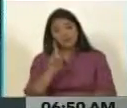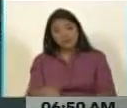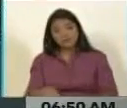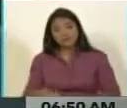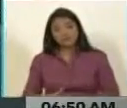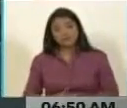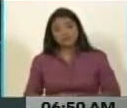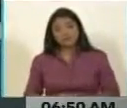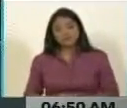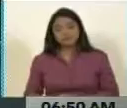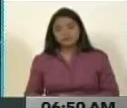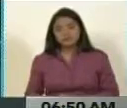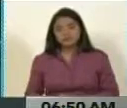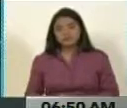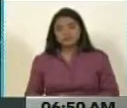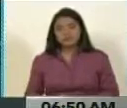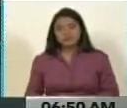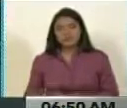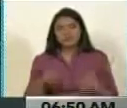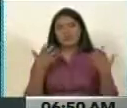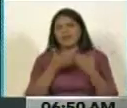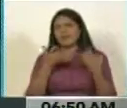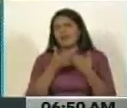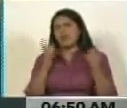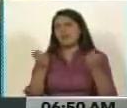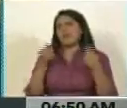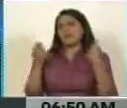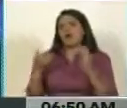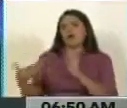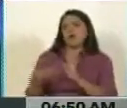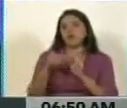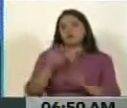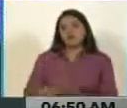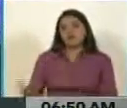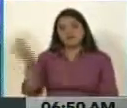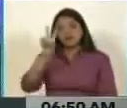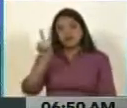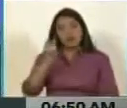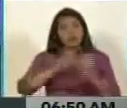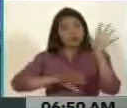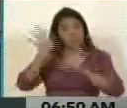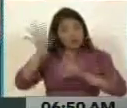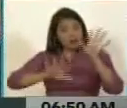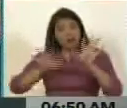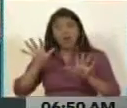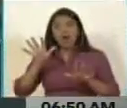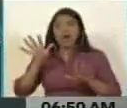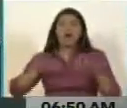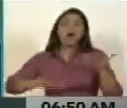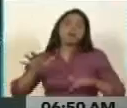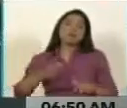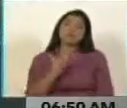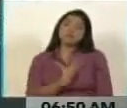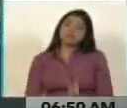de la guerra propagandística que hay contra nuestro país en el extranjero, a veces tristemente